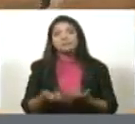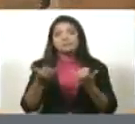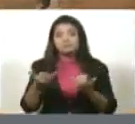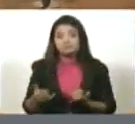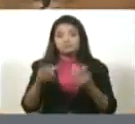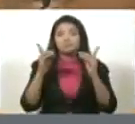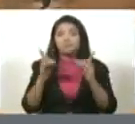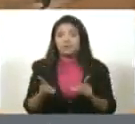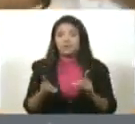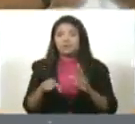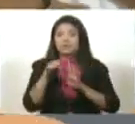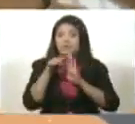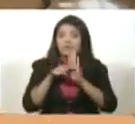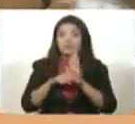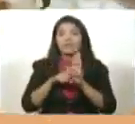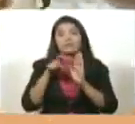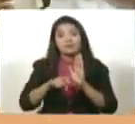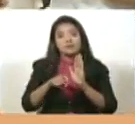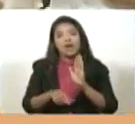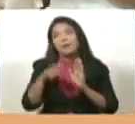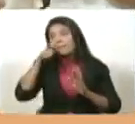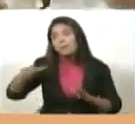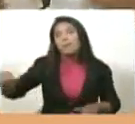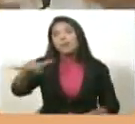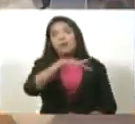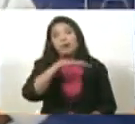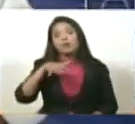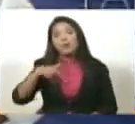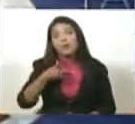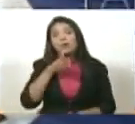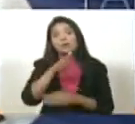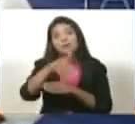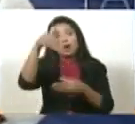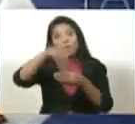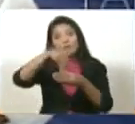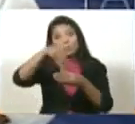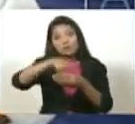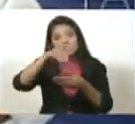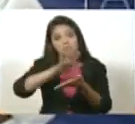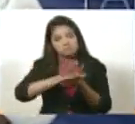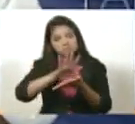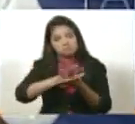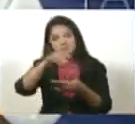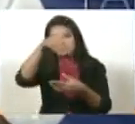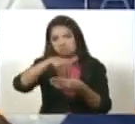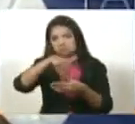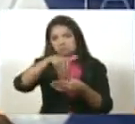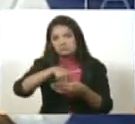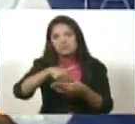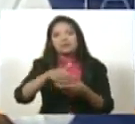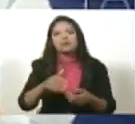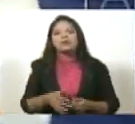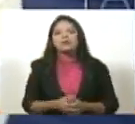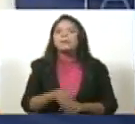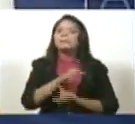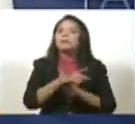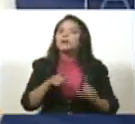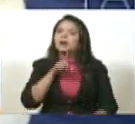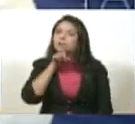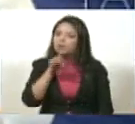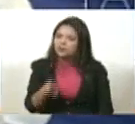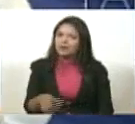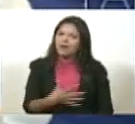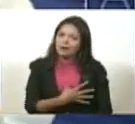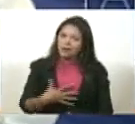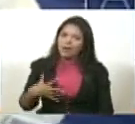medidas necesarias para que todo el pueblo salga a ejercer su derecho. Ante la pregunta de que si